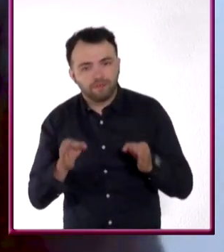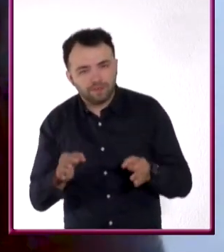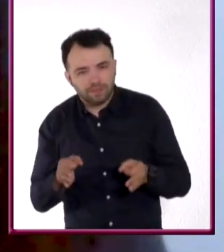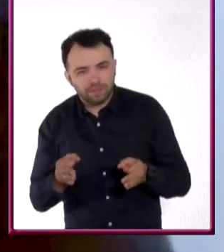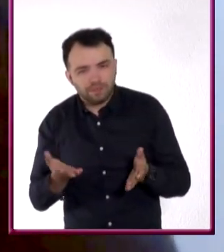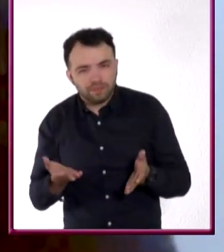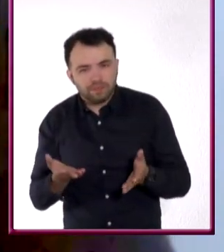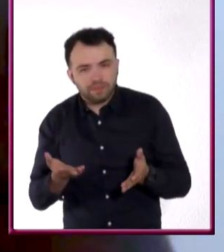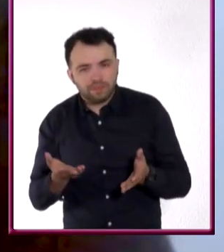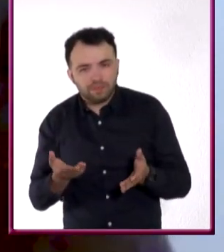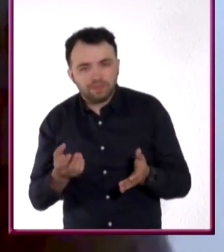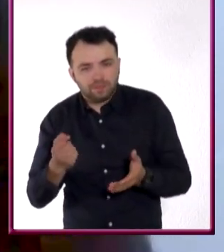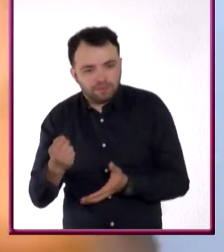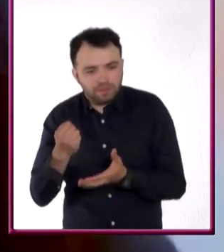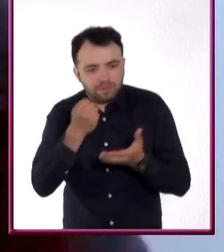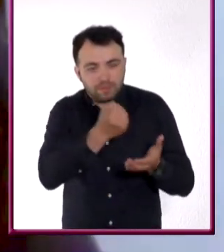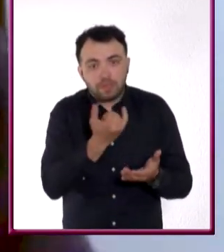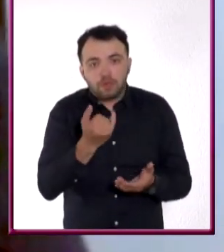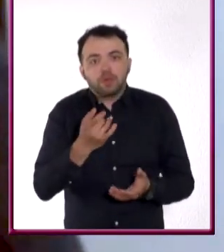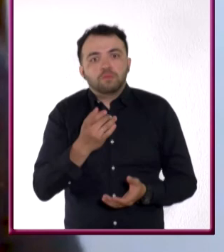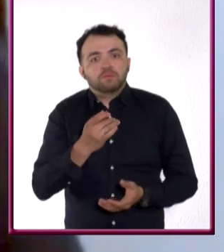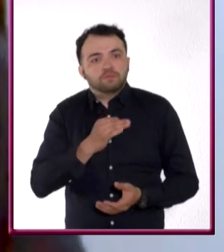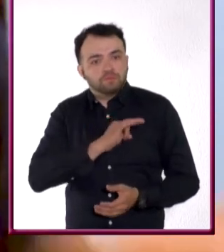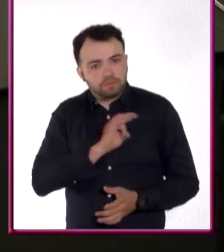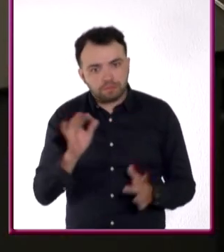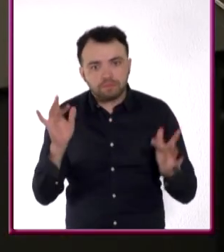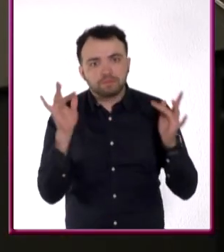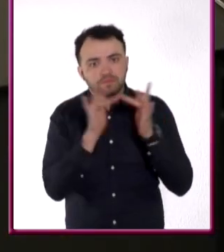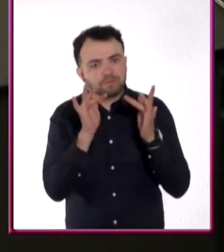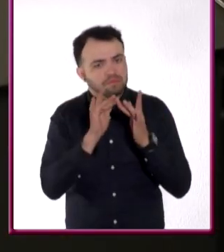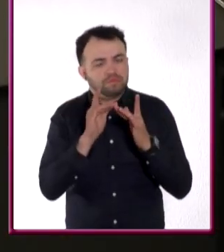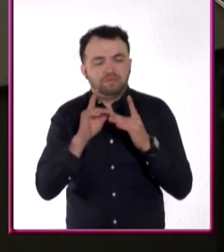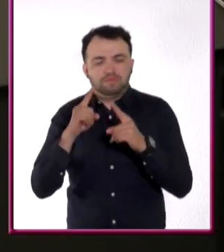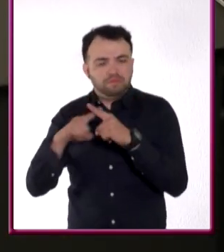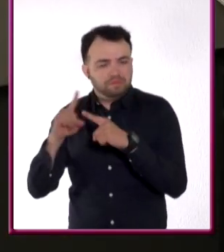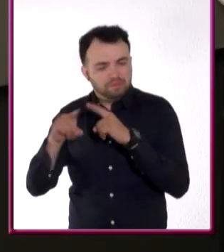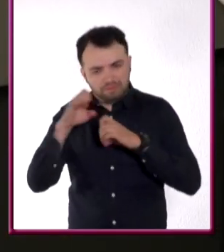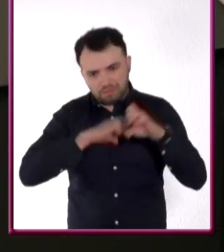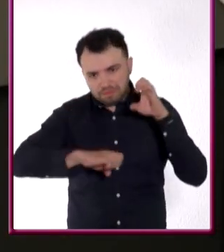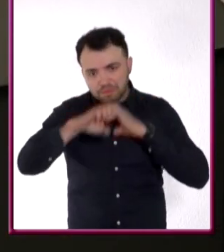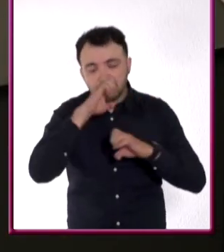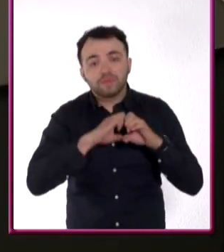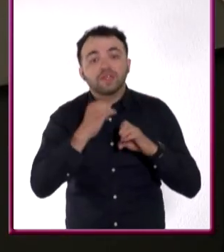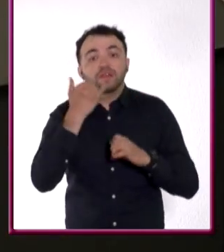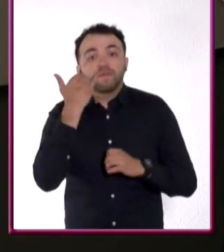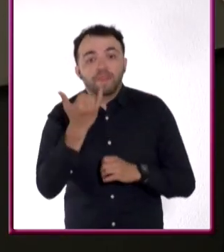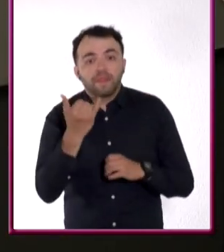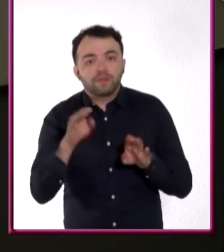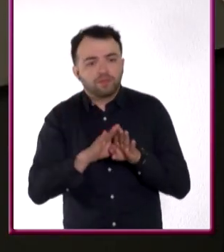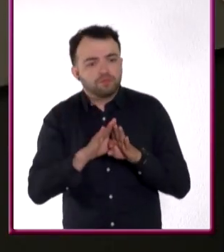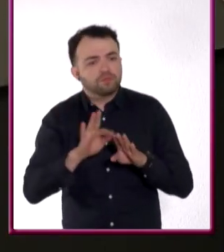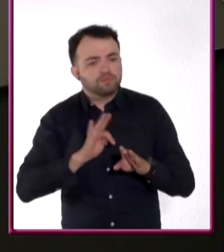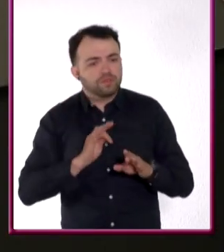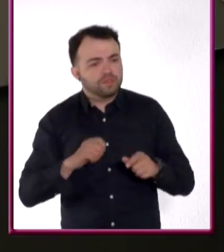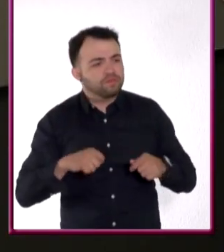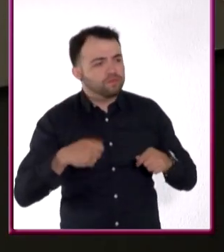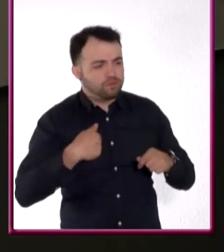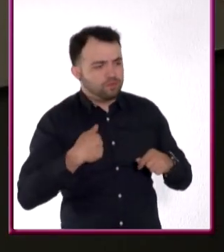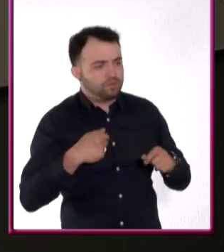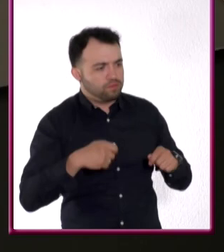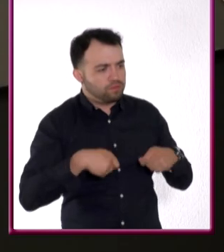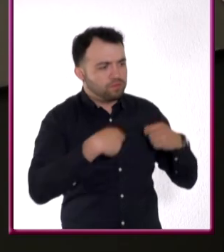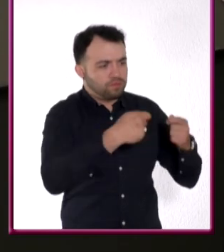vamos a decir, en la bolsa y pueden contactarse con las diferentes empresas y ofrecerle a uno como inversionista pues